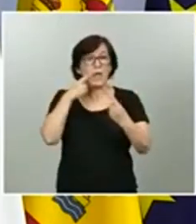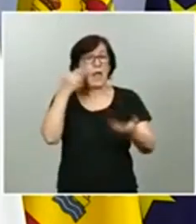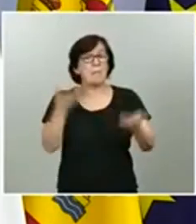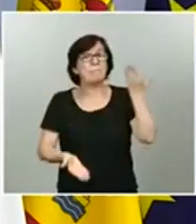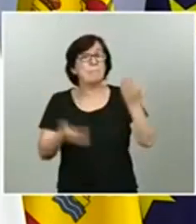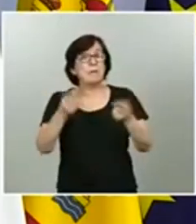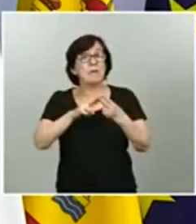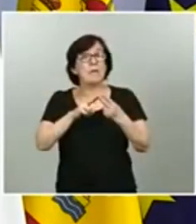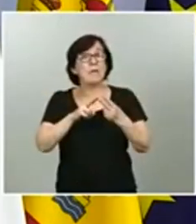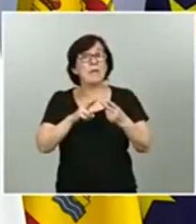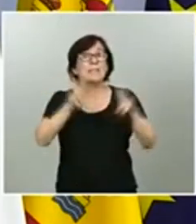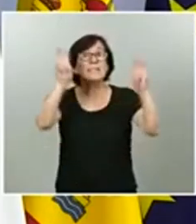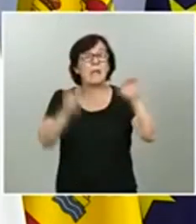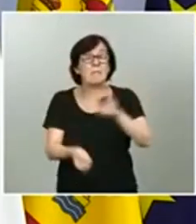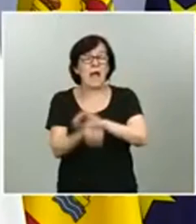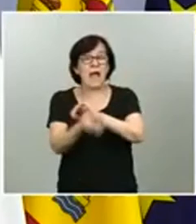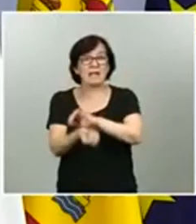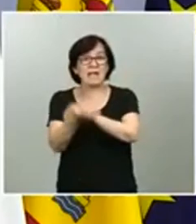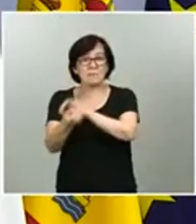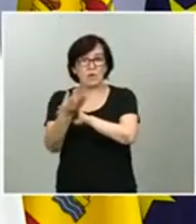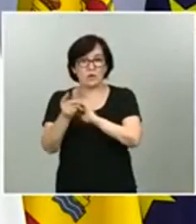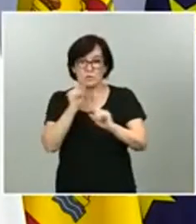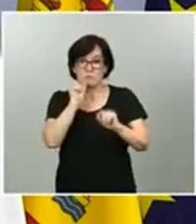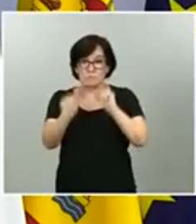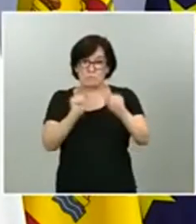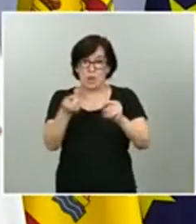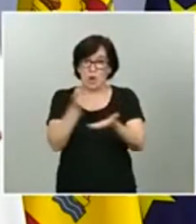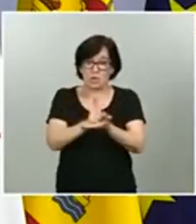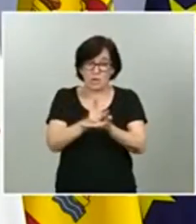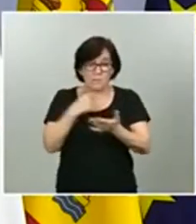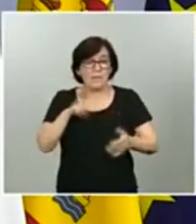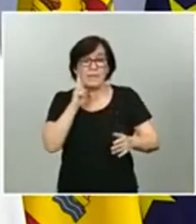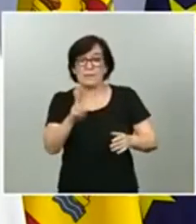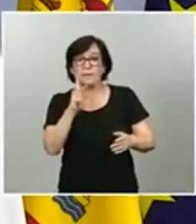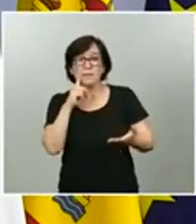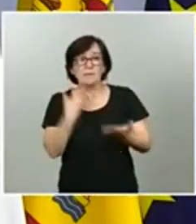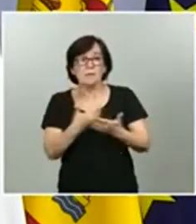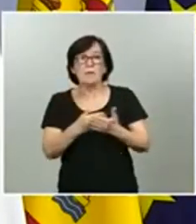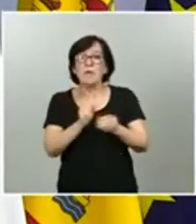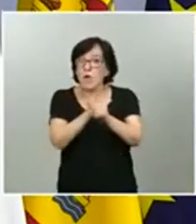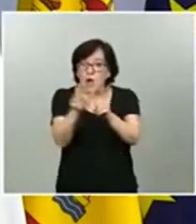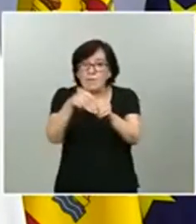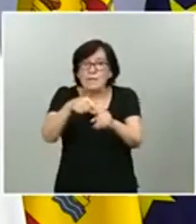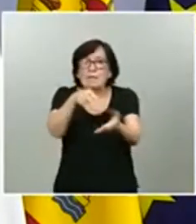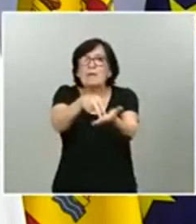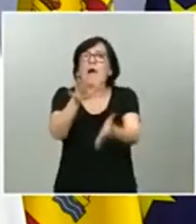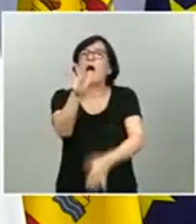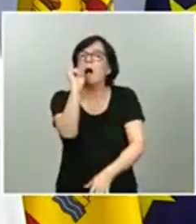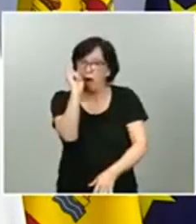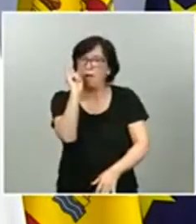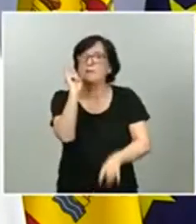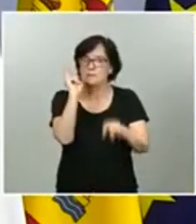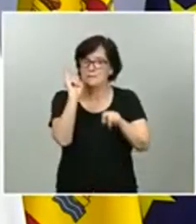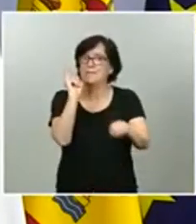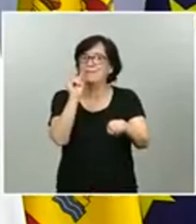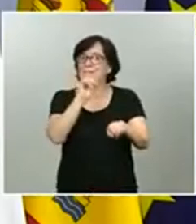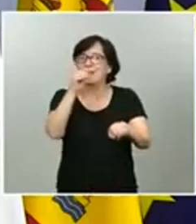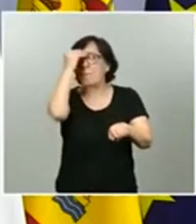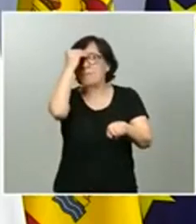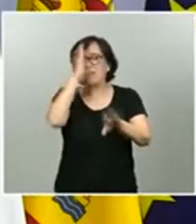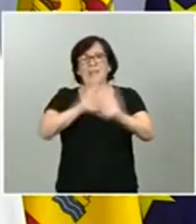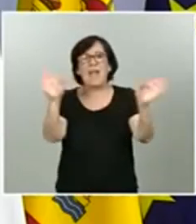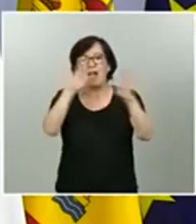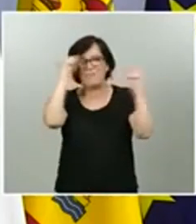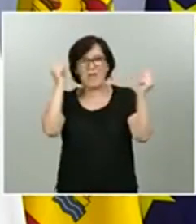rebrotes es que los rebrotes, si algo demuestran, es que el COVID sigue presente, que no tenemos que bajar la guardia, pero también que nuestras